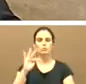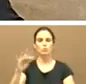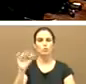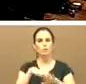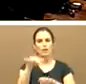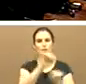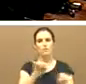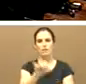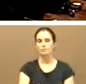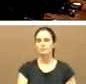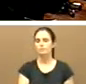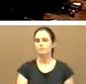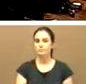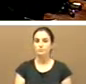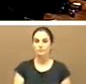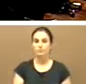Gracias.